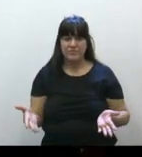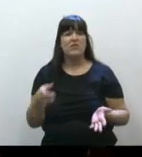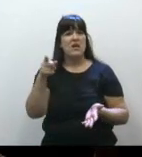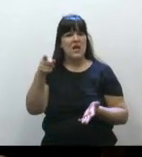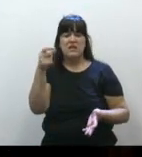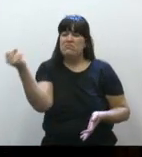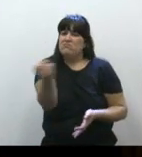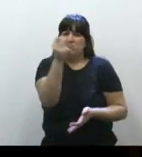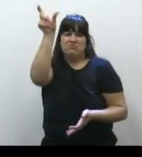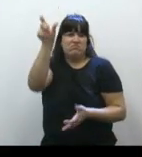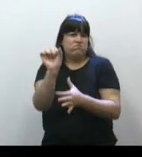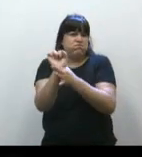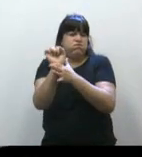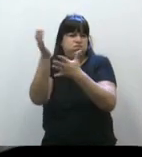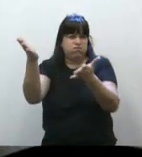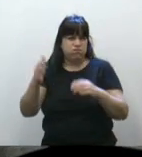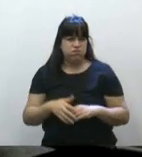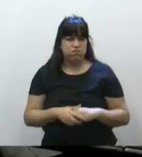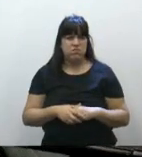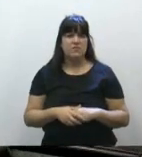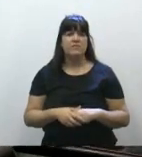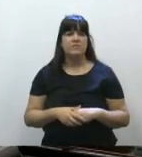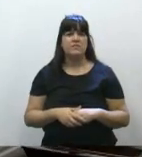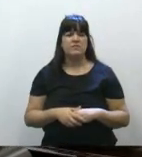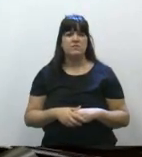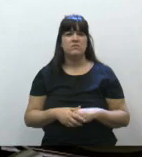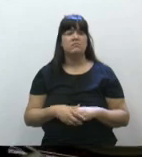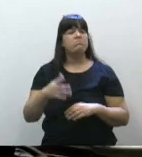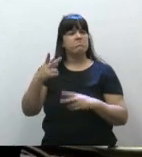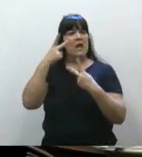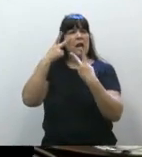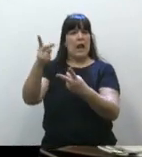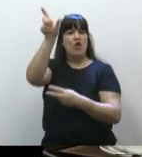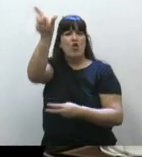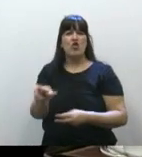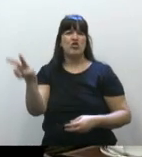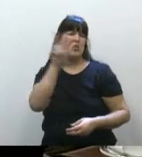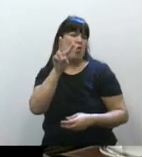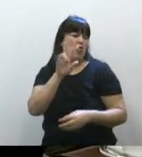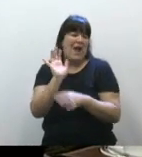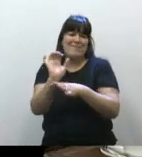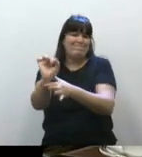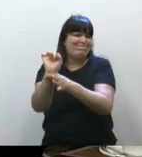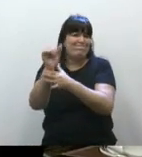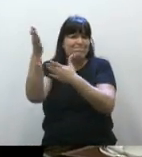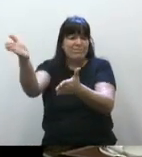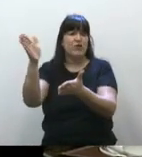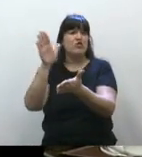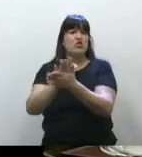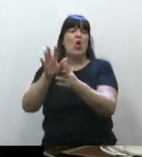extraordinaria desde el punto de vista del reconocimiento a la mujer a la salud